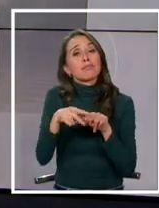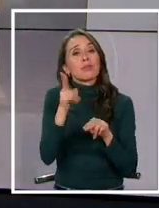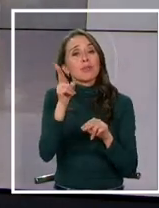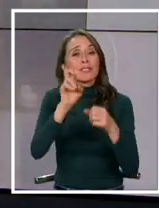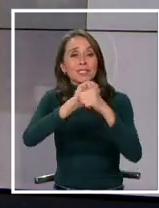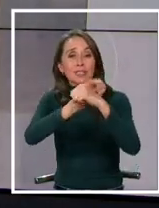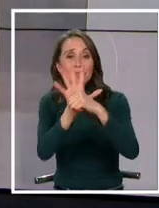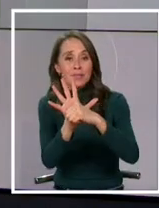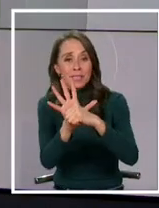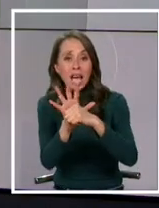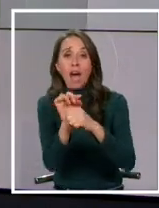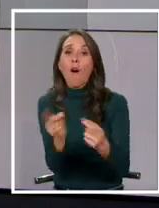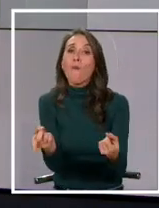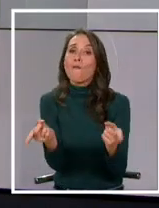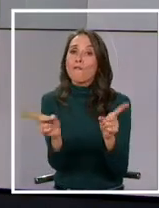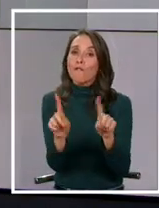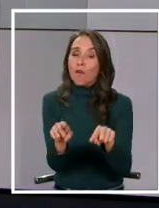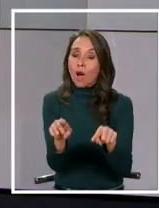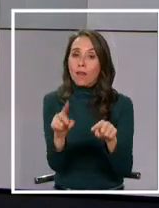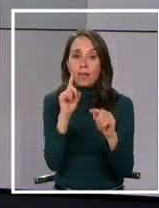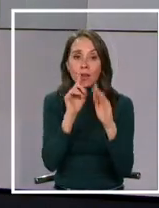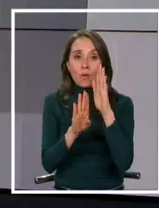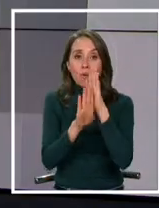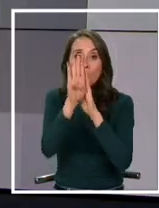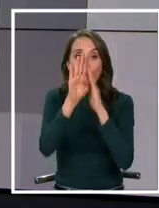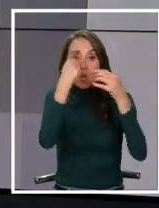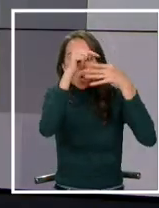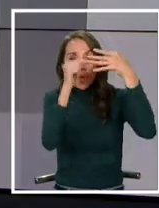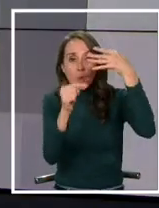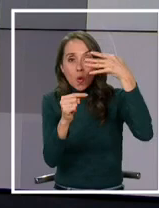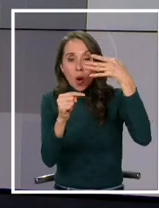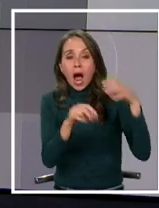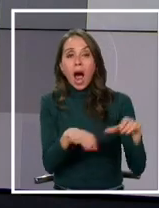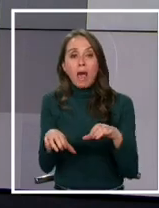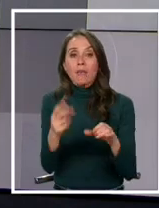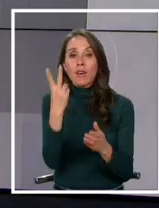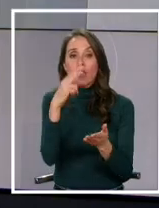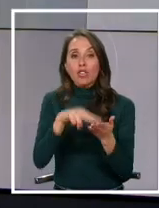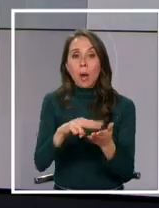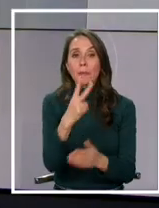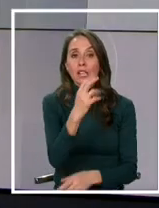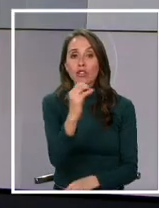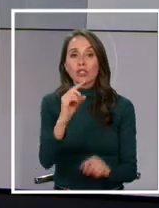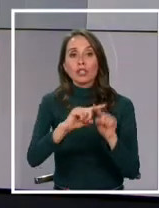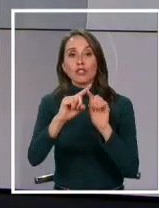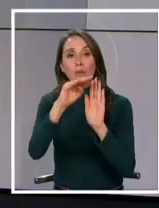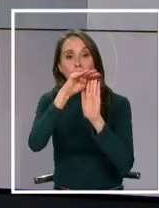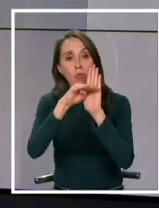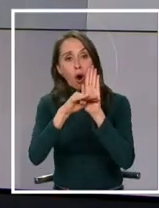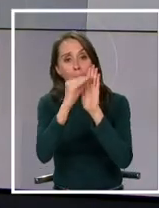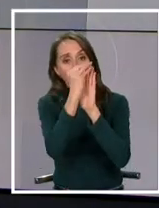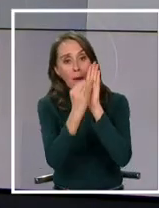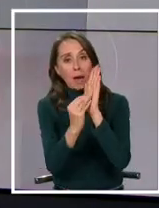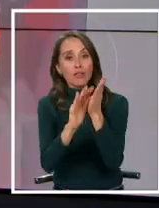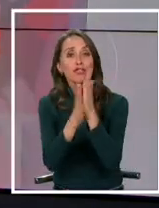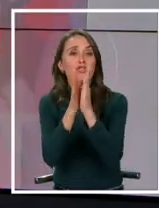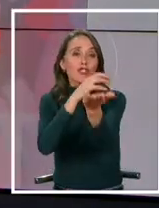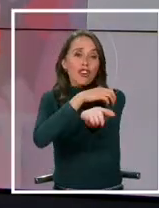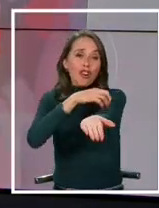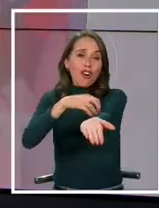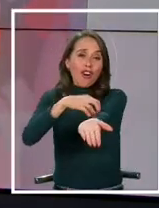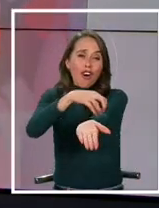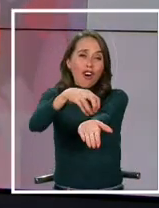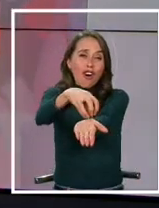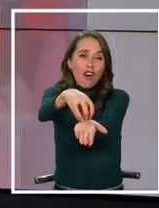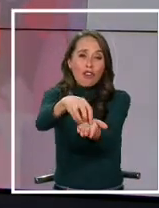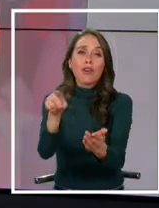pandemia pero que ahora Regresa con una cifra récord de actividades más de 2 programadas a lo largo de todo el país tvn